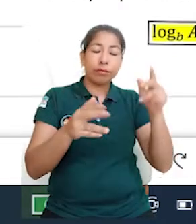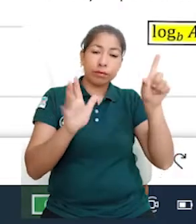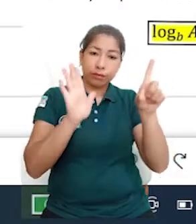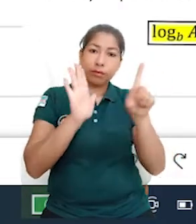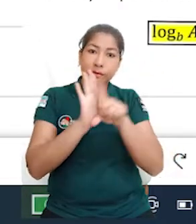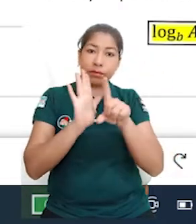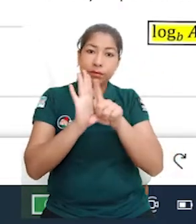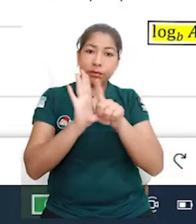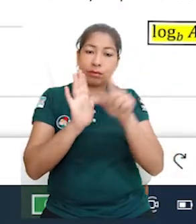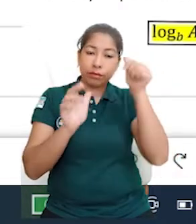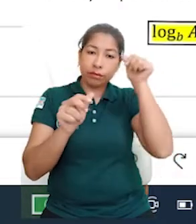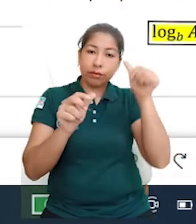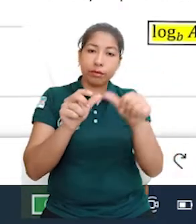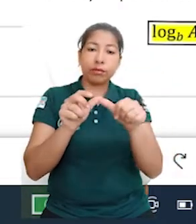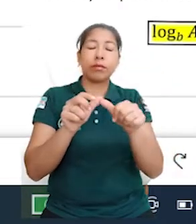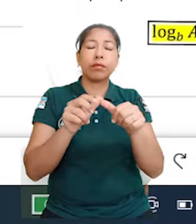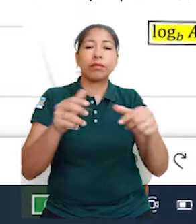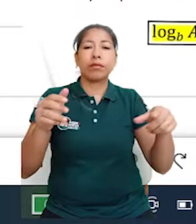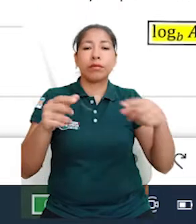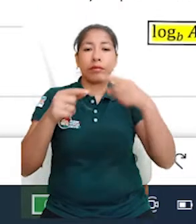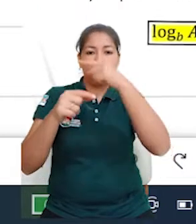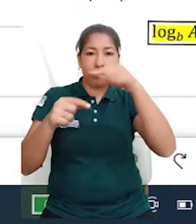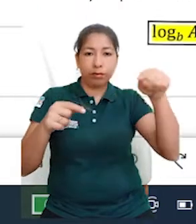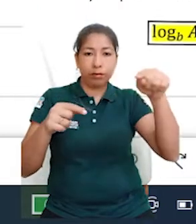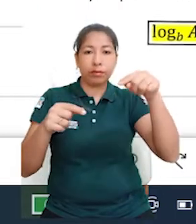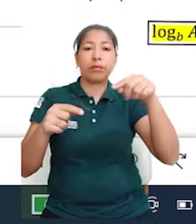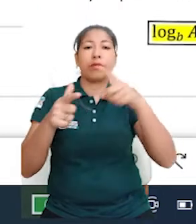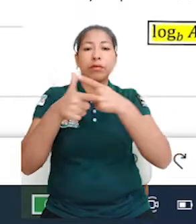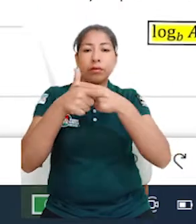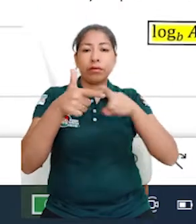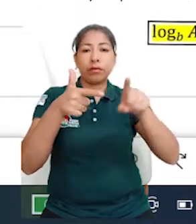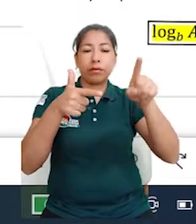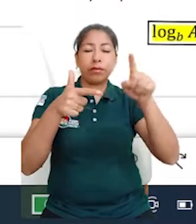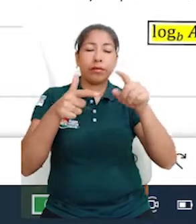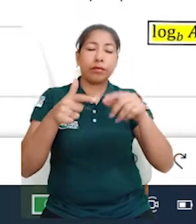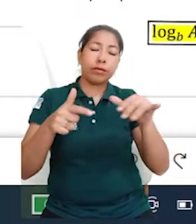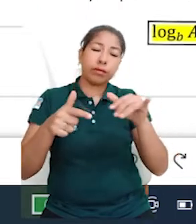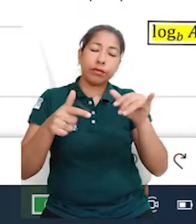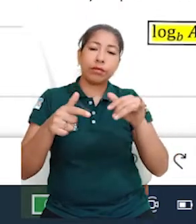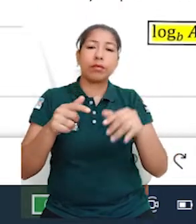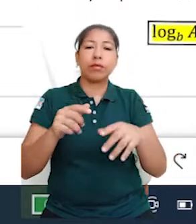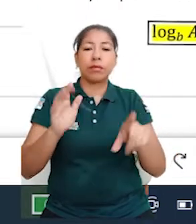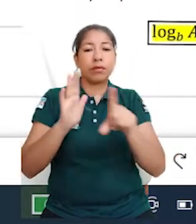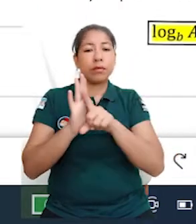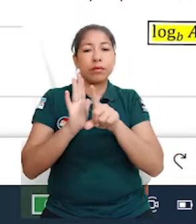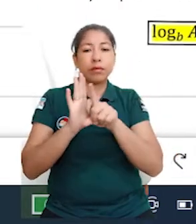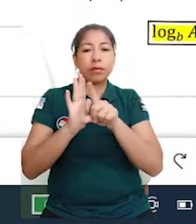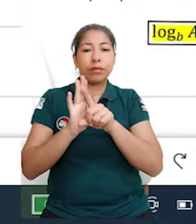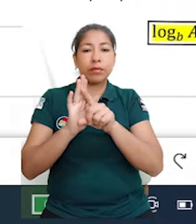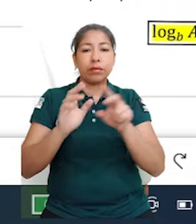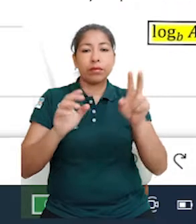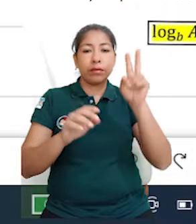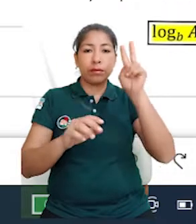de algún logaritmo hay alguna constante, significa que viene del logaritmo de una potencia. Vamos a analizar nuestros logaritmos.